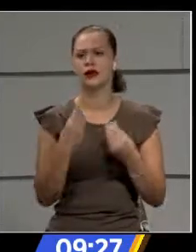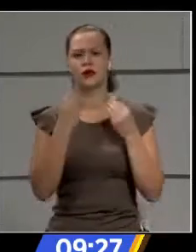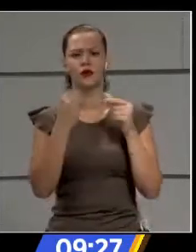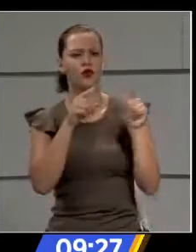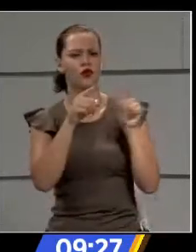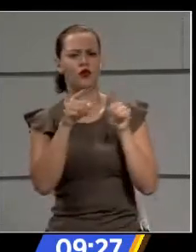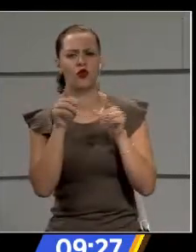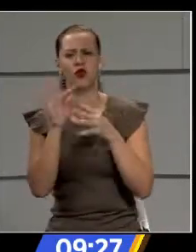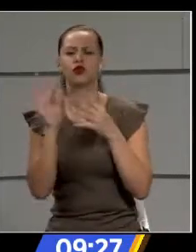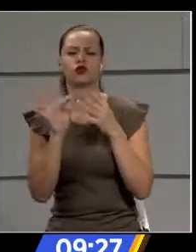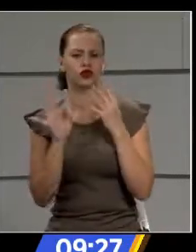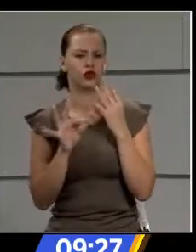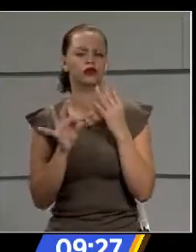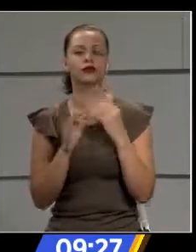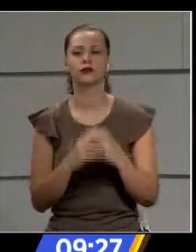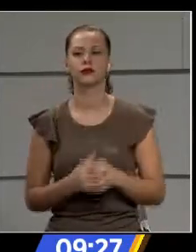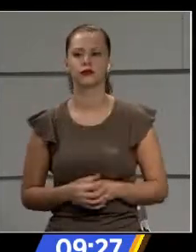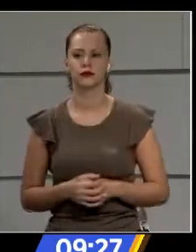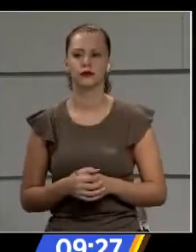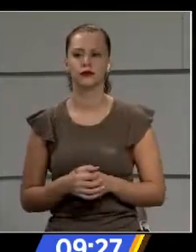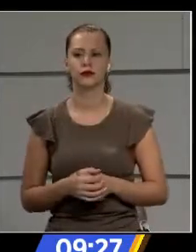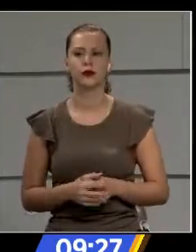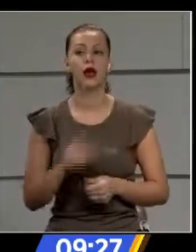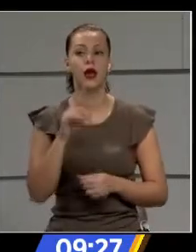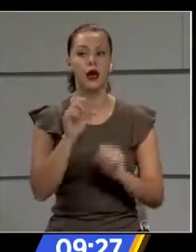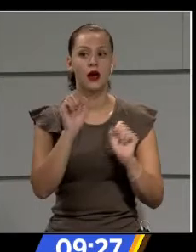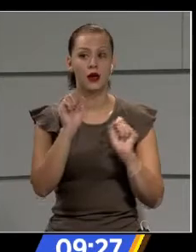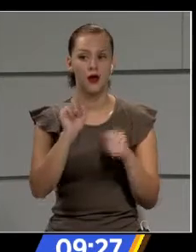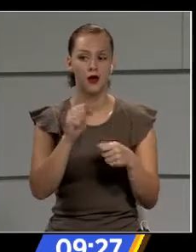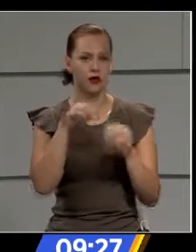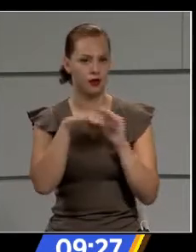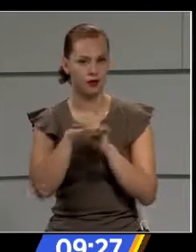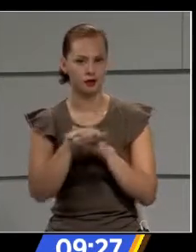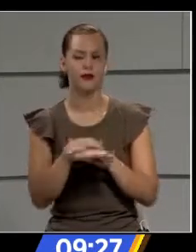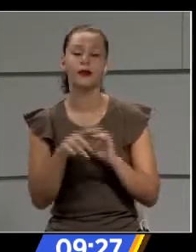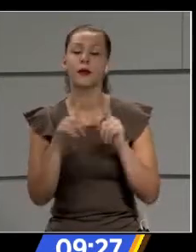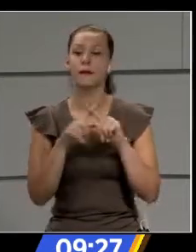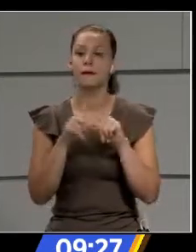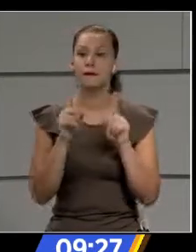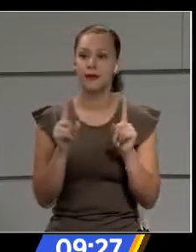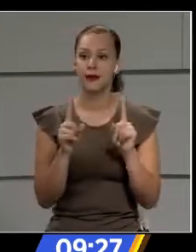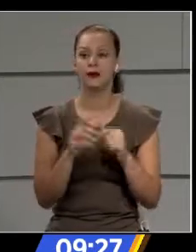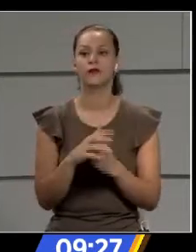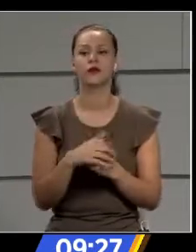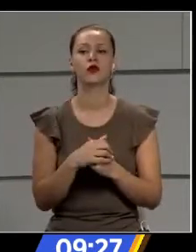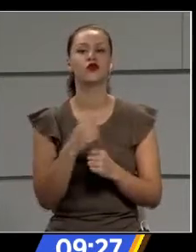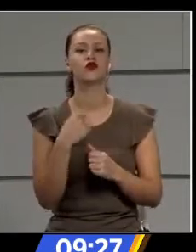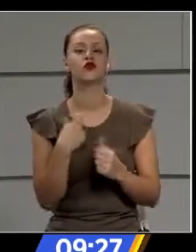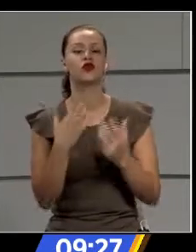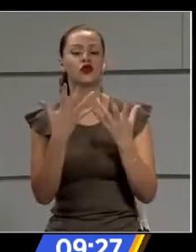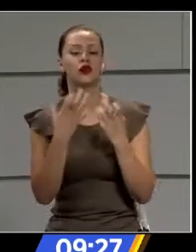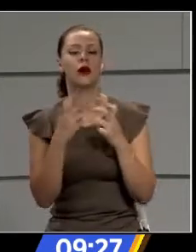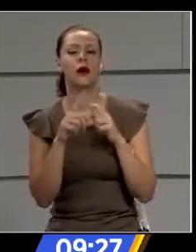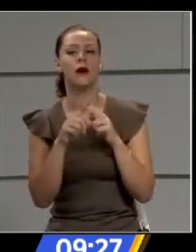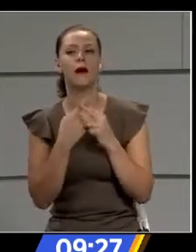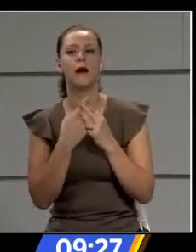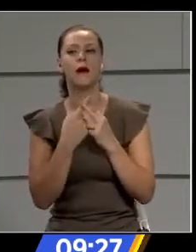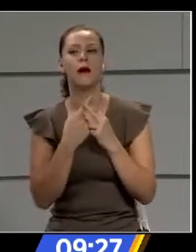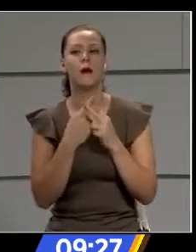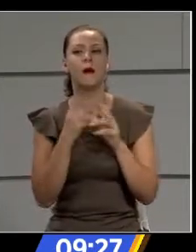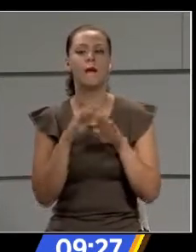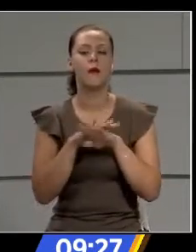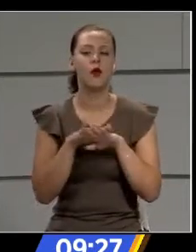muchas opciones. Ahí podemos ir como ingresando. Pero yo quiero que empecemos, por